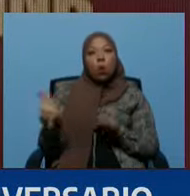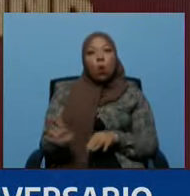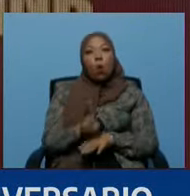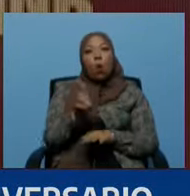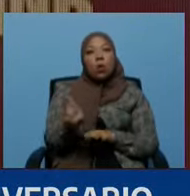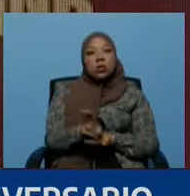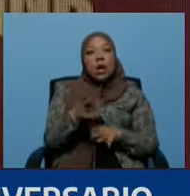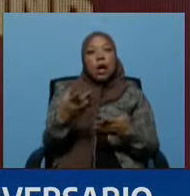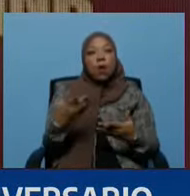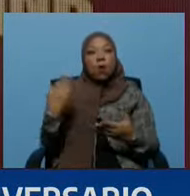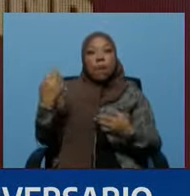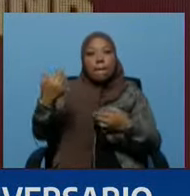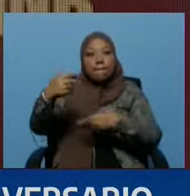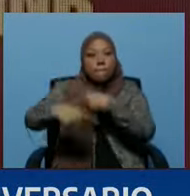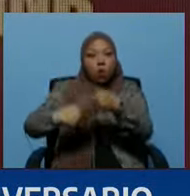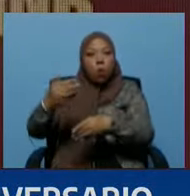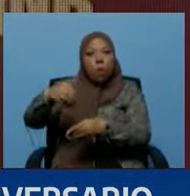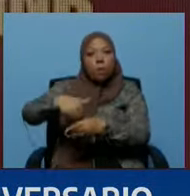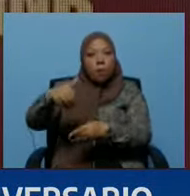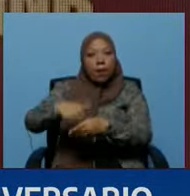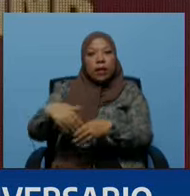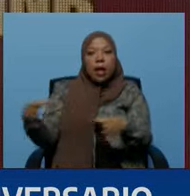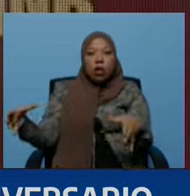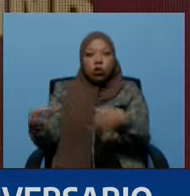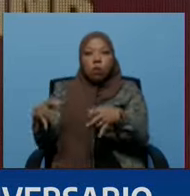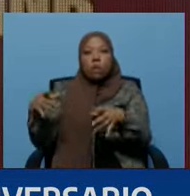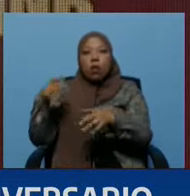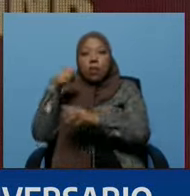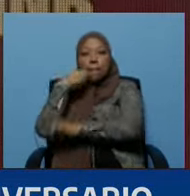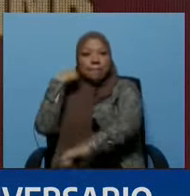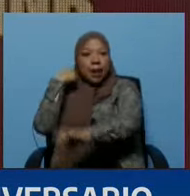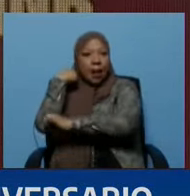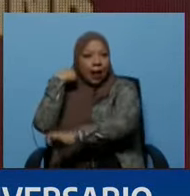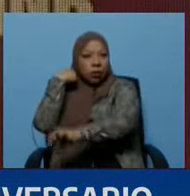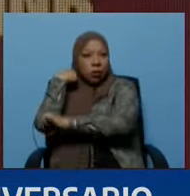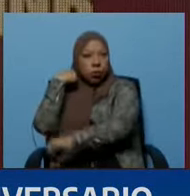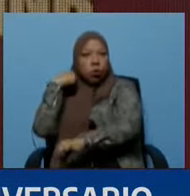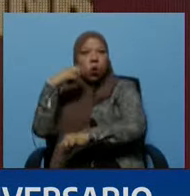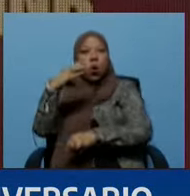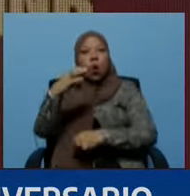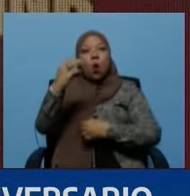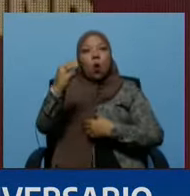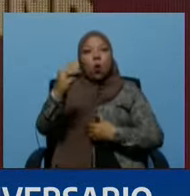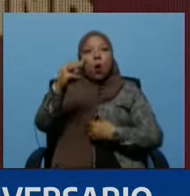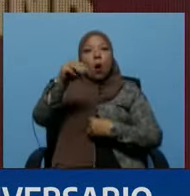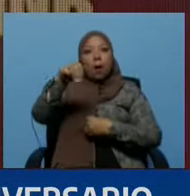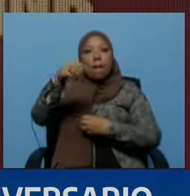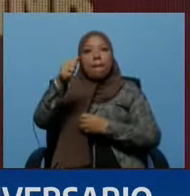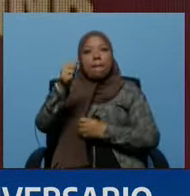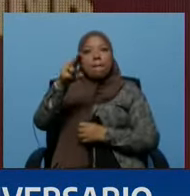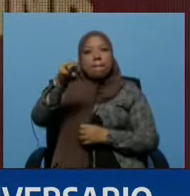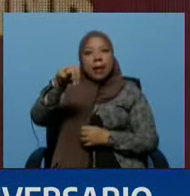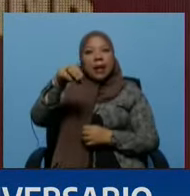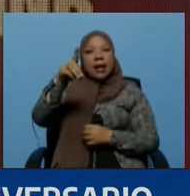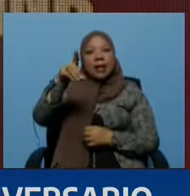Utilizaron el proceso electoral para montar los comanditos, para instalar el odio a través de TikTok e